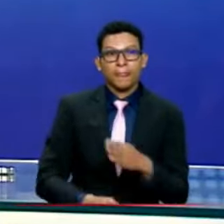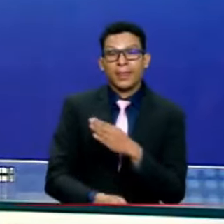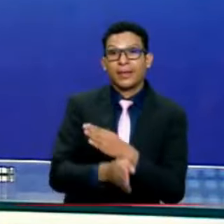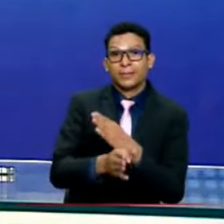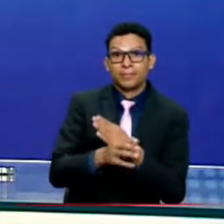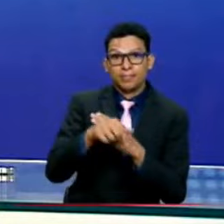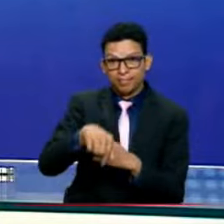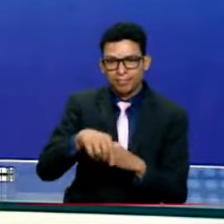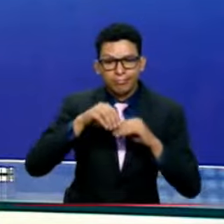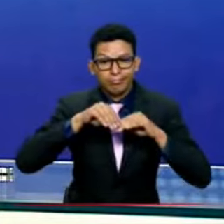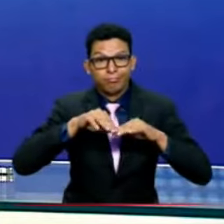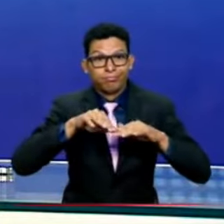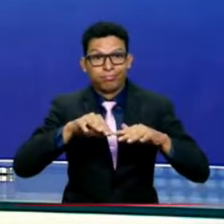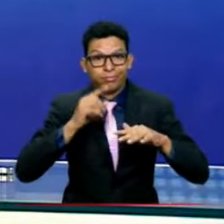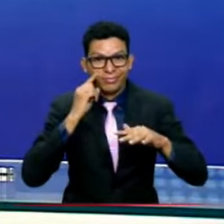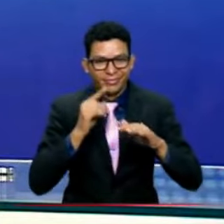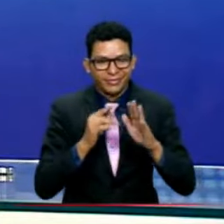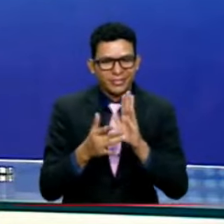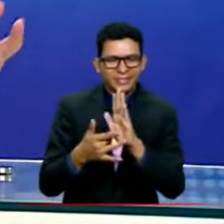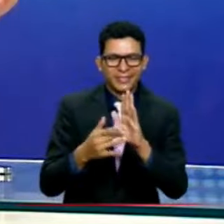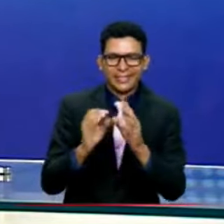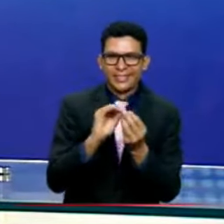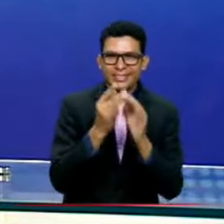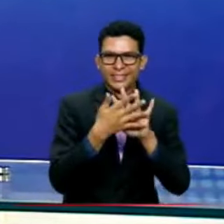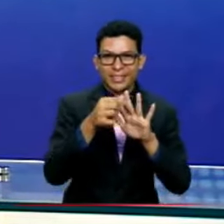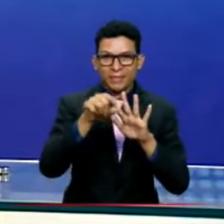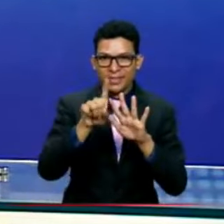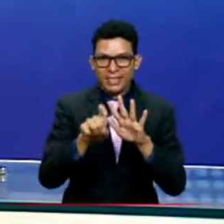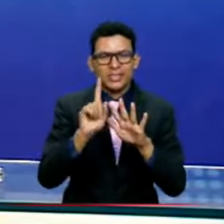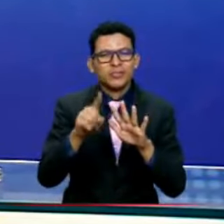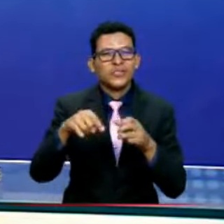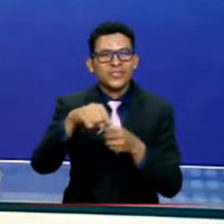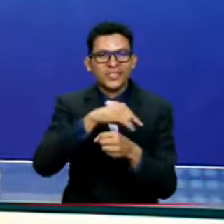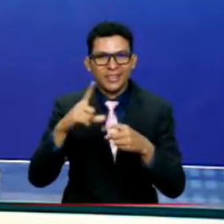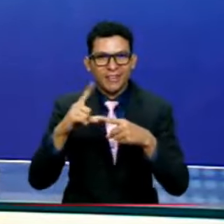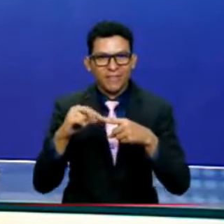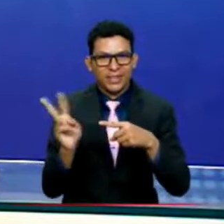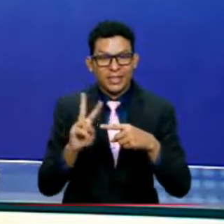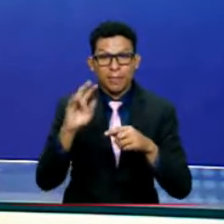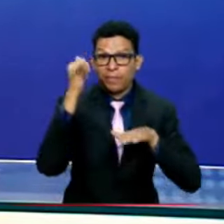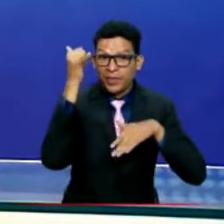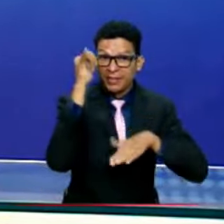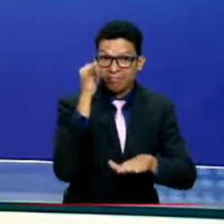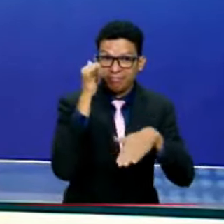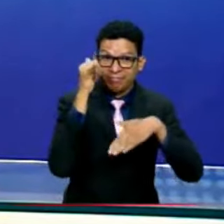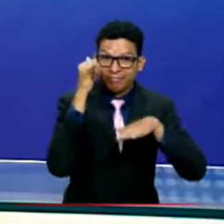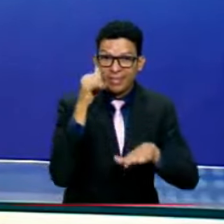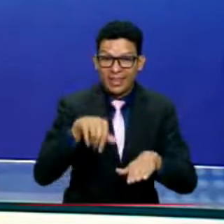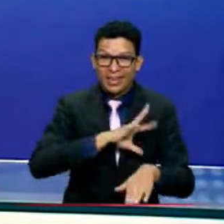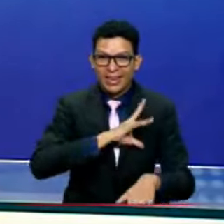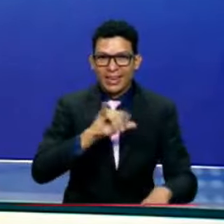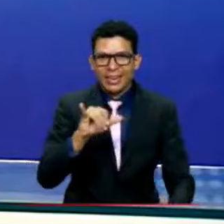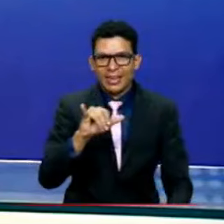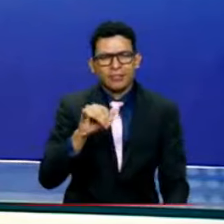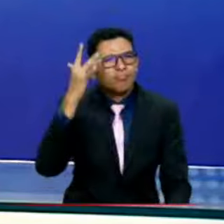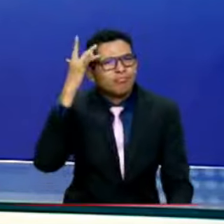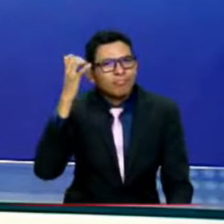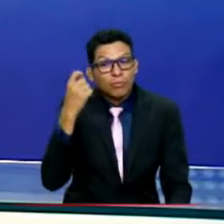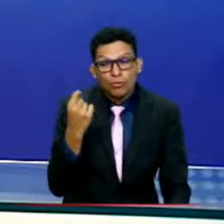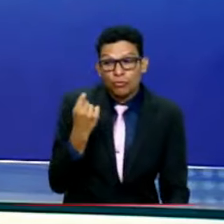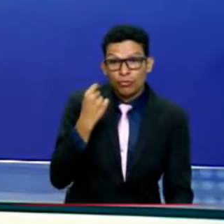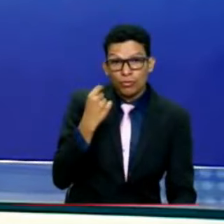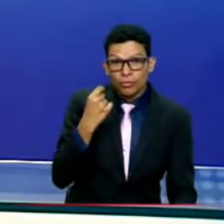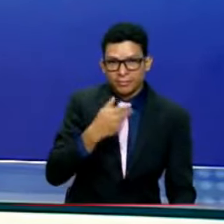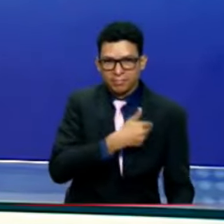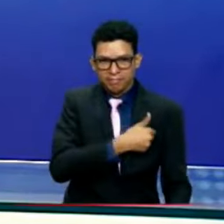Continuamos este cubrimiento especial de la COP16 desde la Zona Verde en el Boulevard del Río, aquí en Santiago de Cali, porque hace pocos